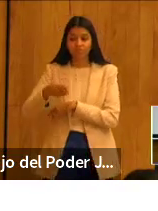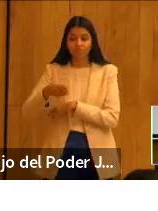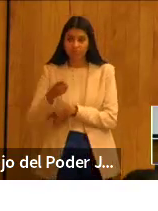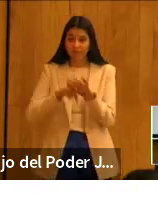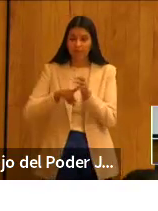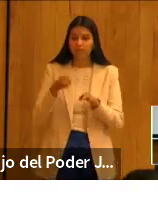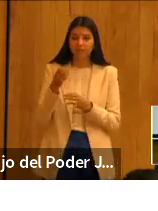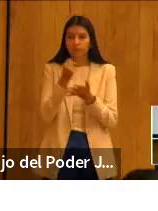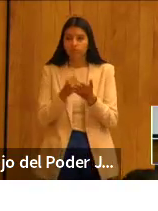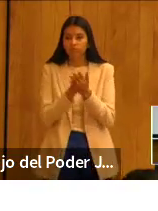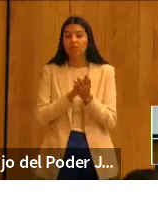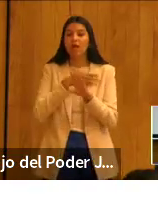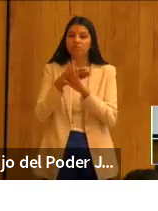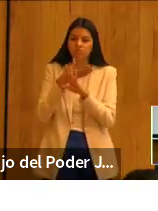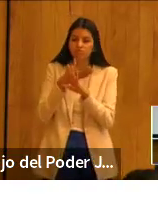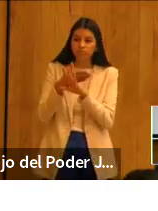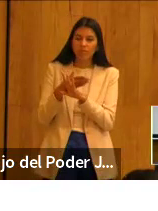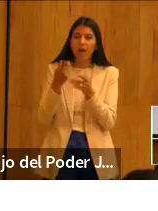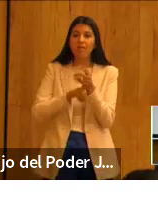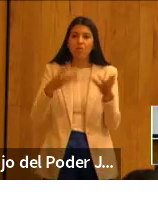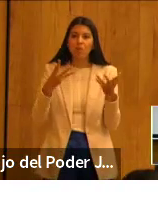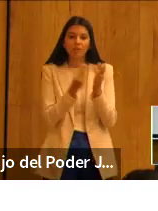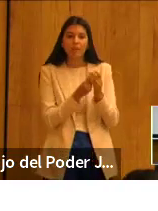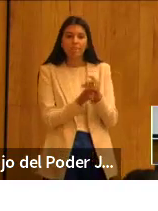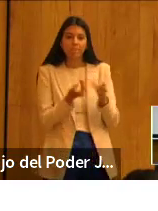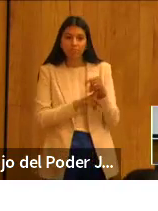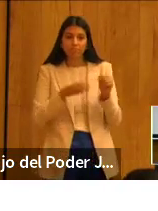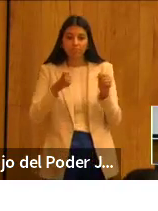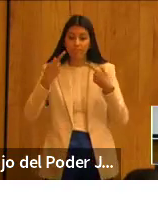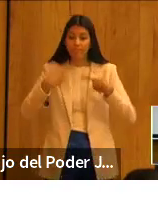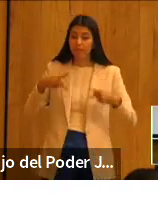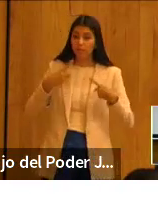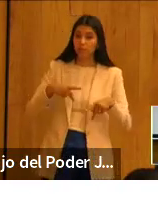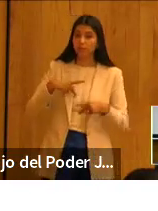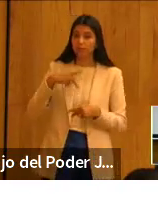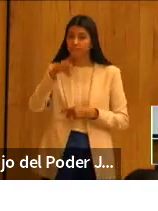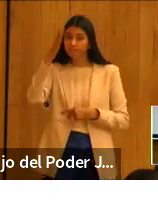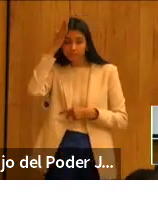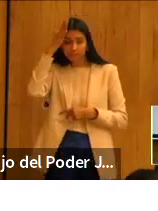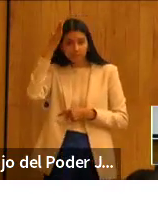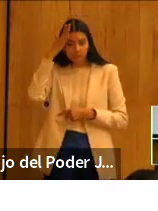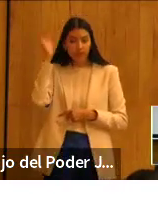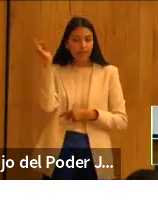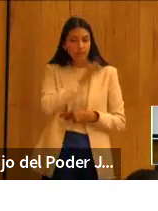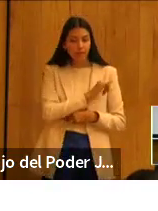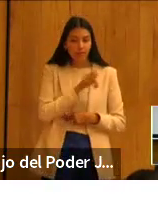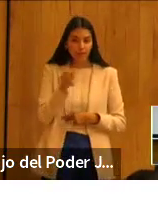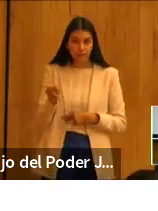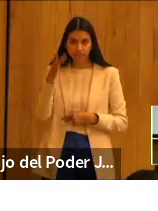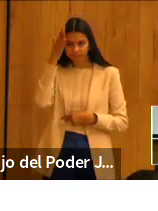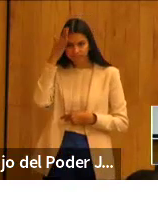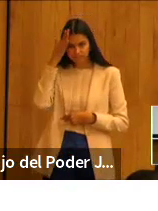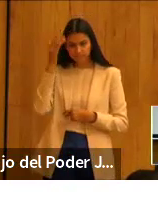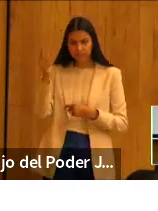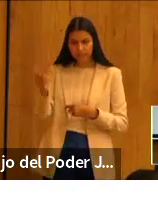ese hostigamiento se dio de manera privada entre esta persona, su líder inmediato, su jefe, su